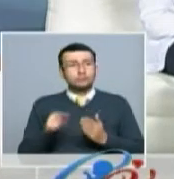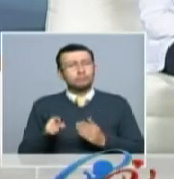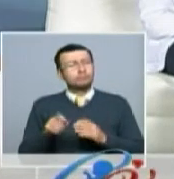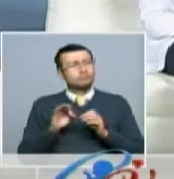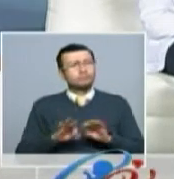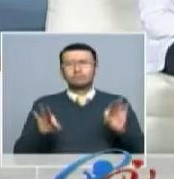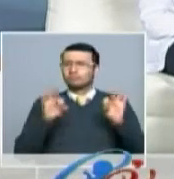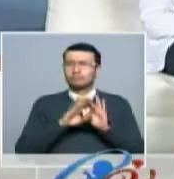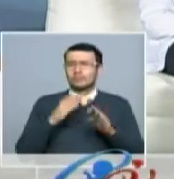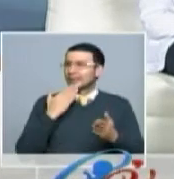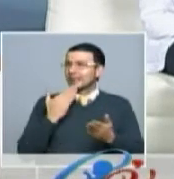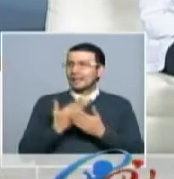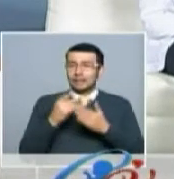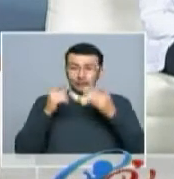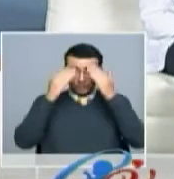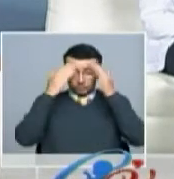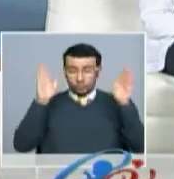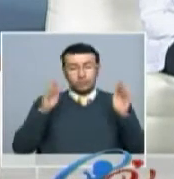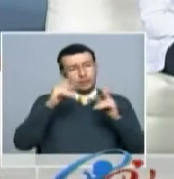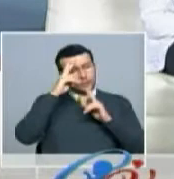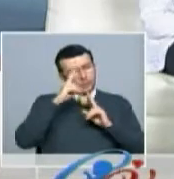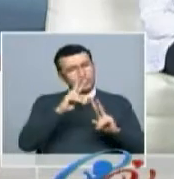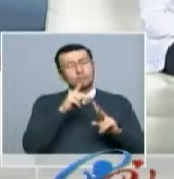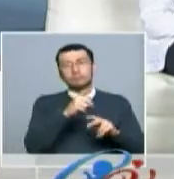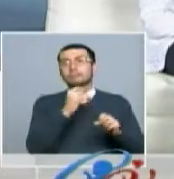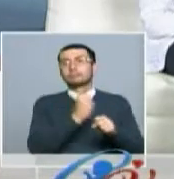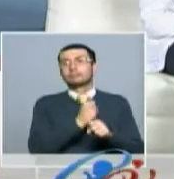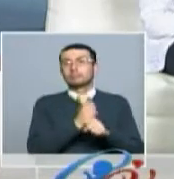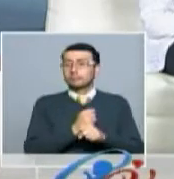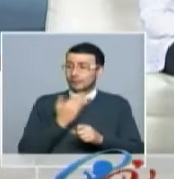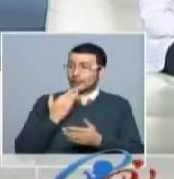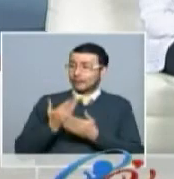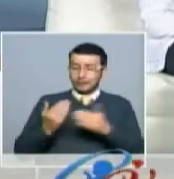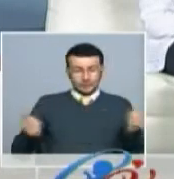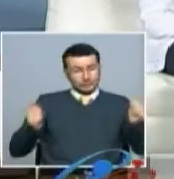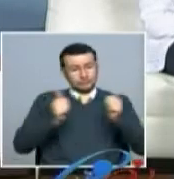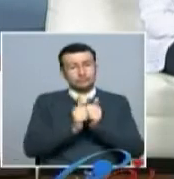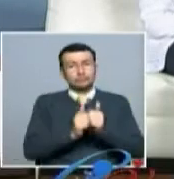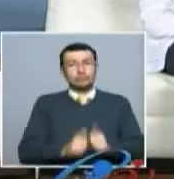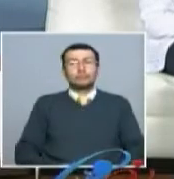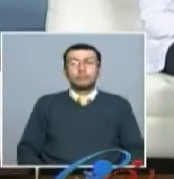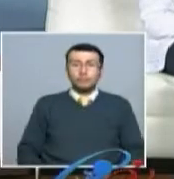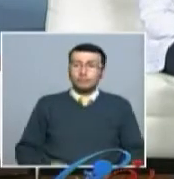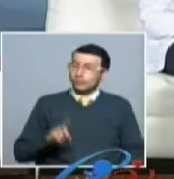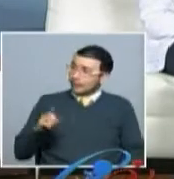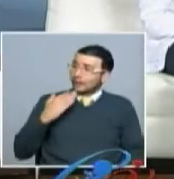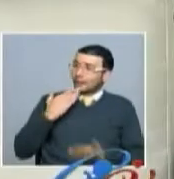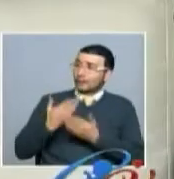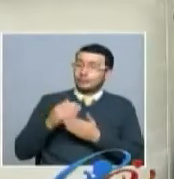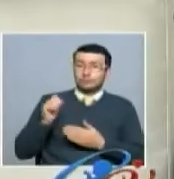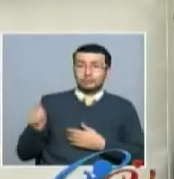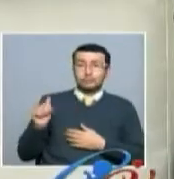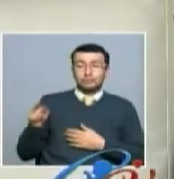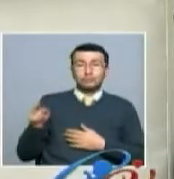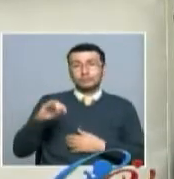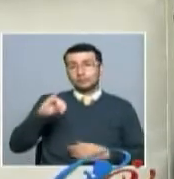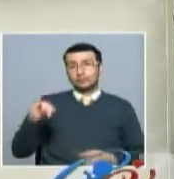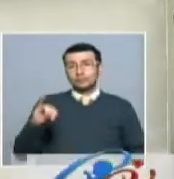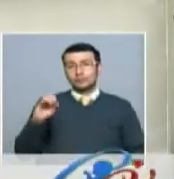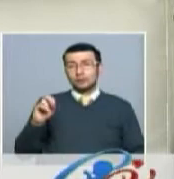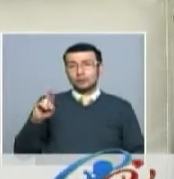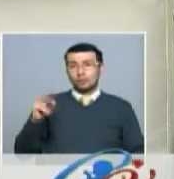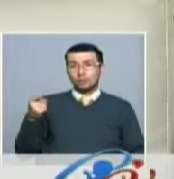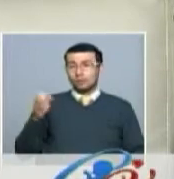un agradecimiento público y un reconocimiento a esa gran labor, doctor Humberto. Gracias por estar con nosotros. Gracias, doctor Jorge Enrique, por invitarme a su